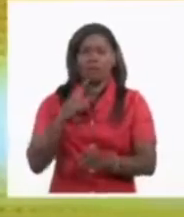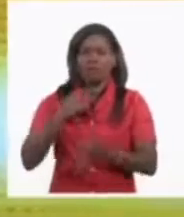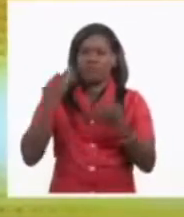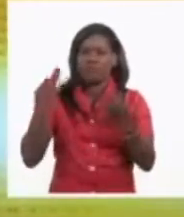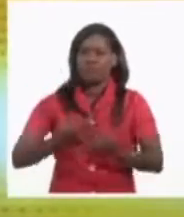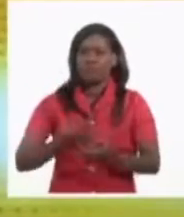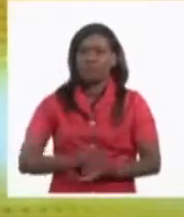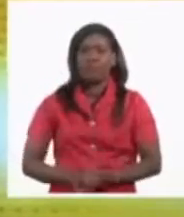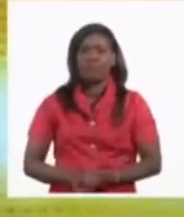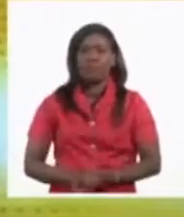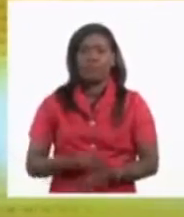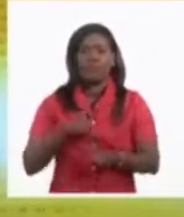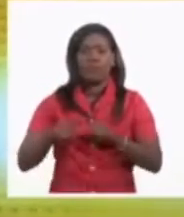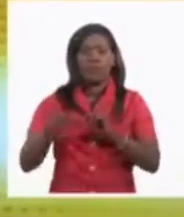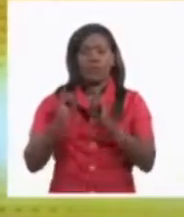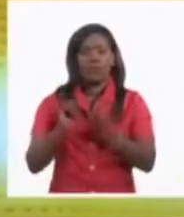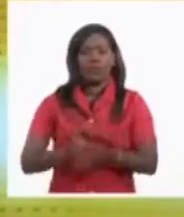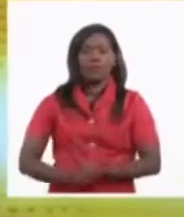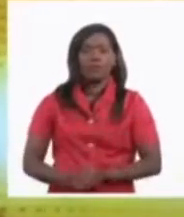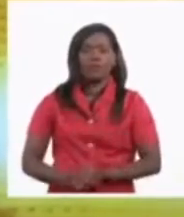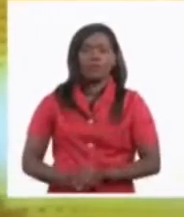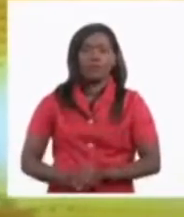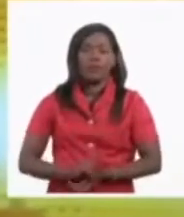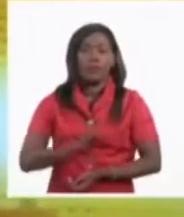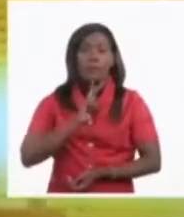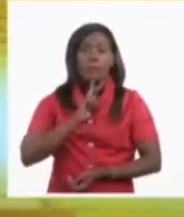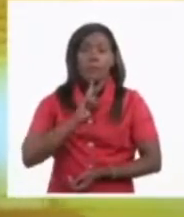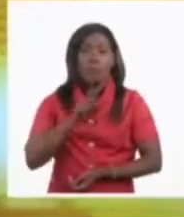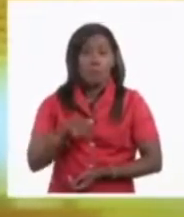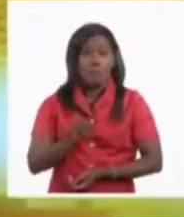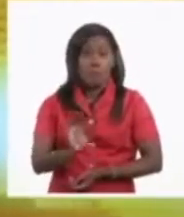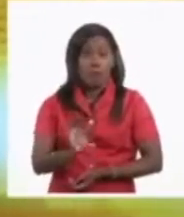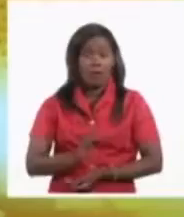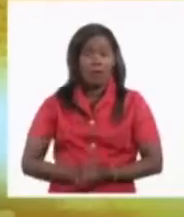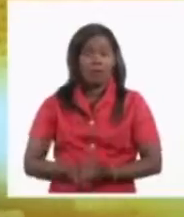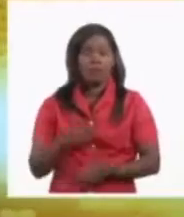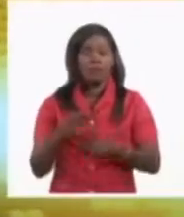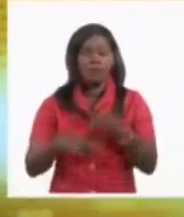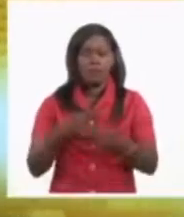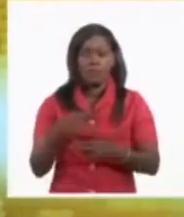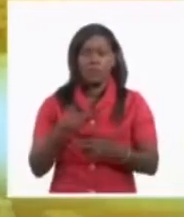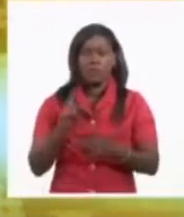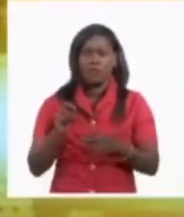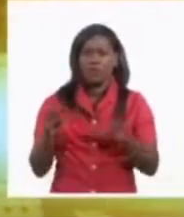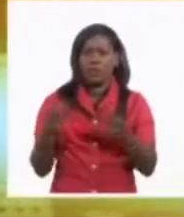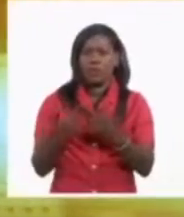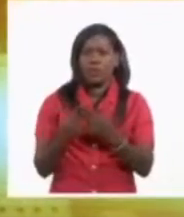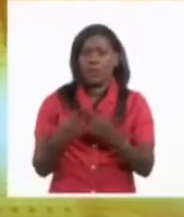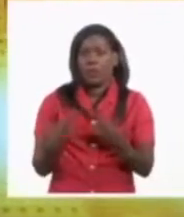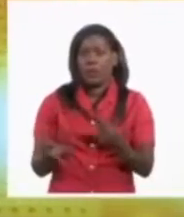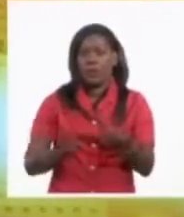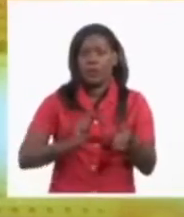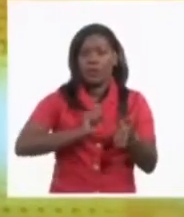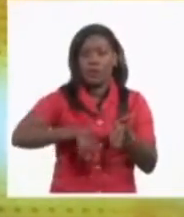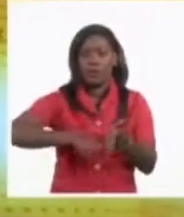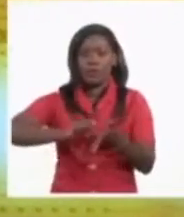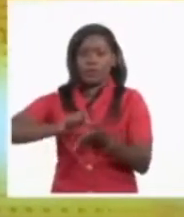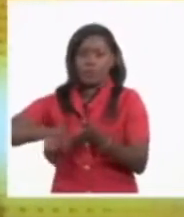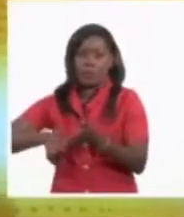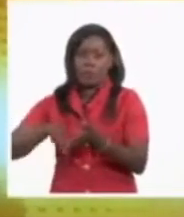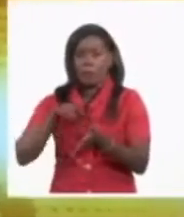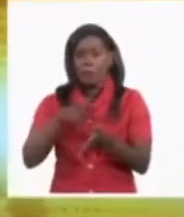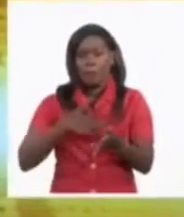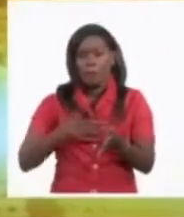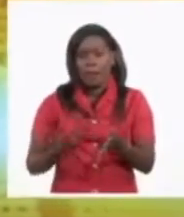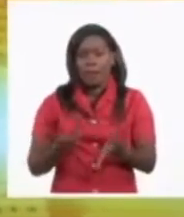Este viernes se realizó en el Kremlin la ceremonia oficial de la firma de acuerdos sobre la incorporación